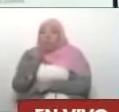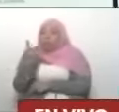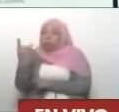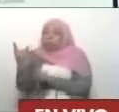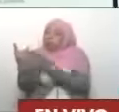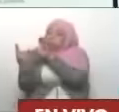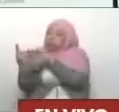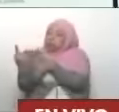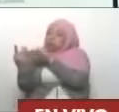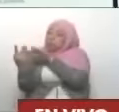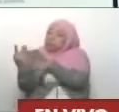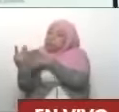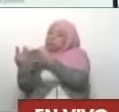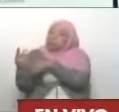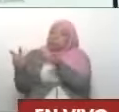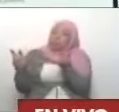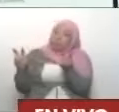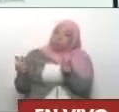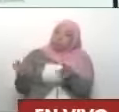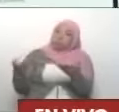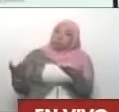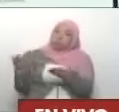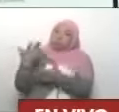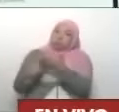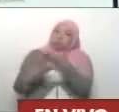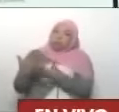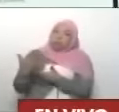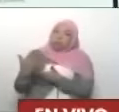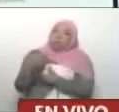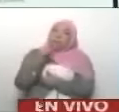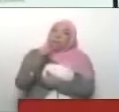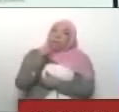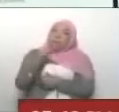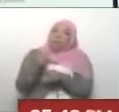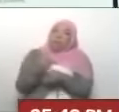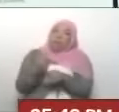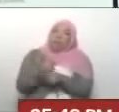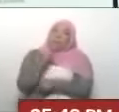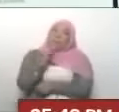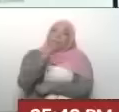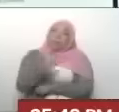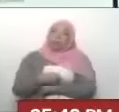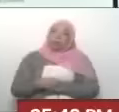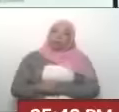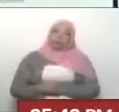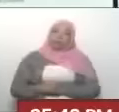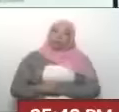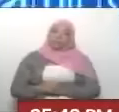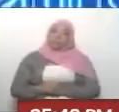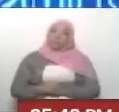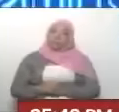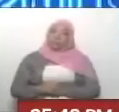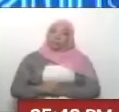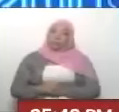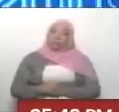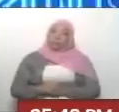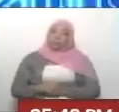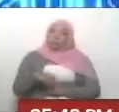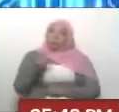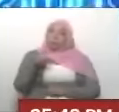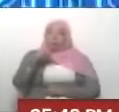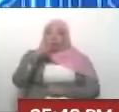y el uso en las nuevas generaciones, que están hablando de daños letales. No lo dice